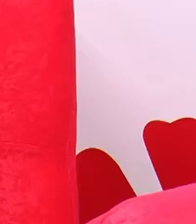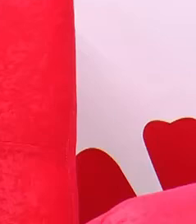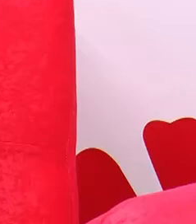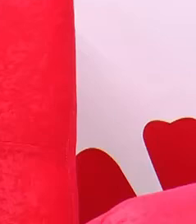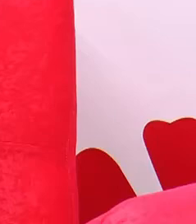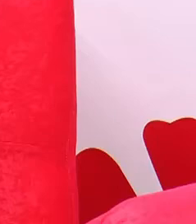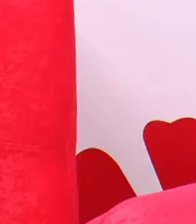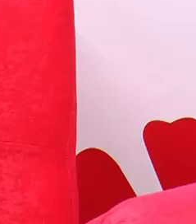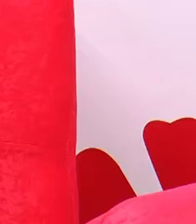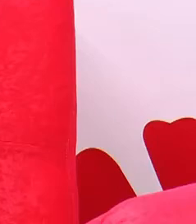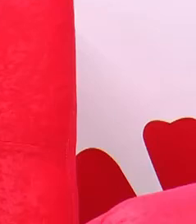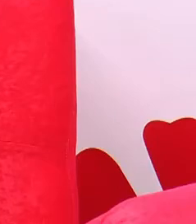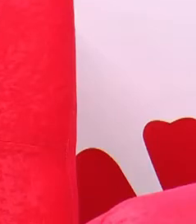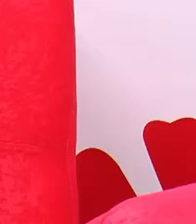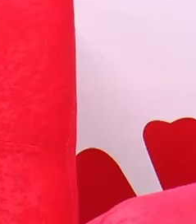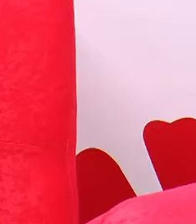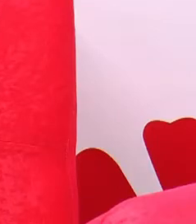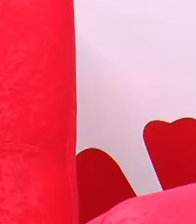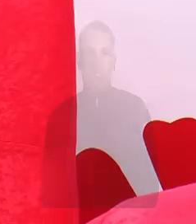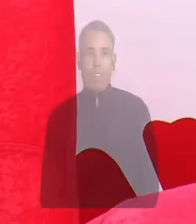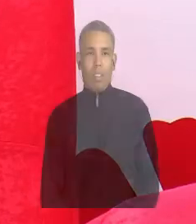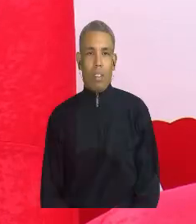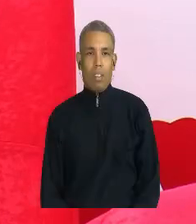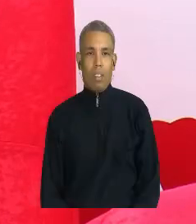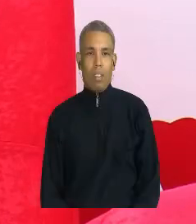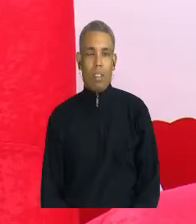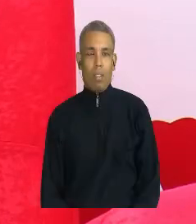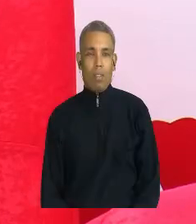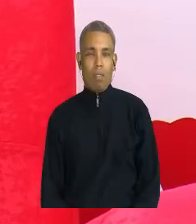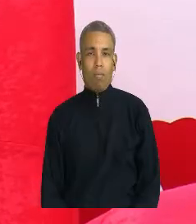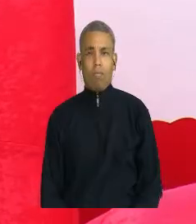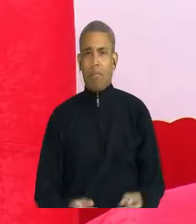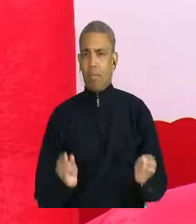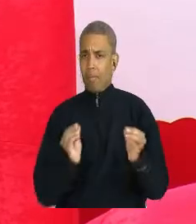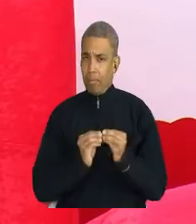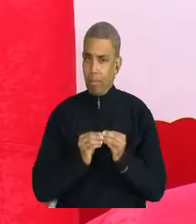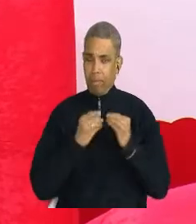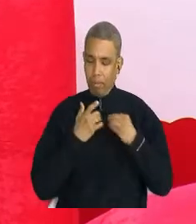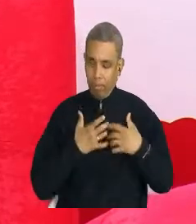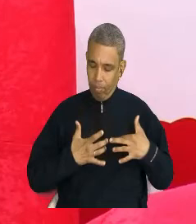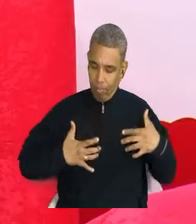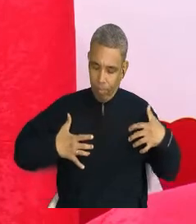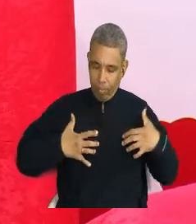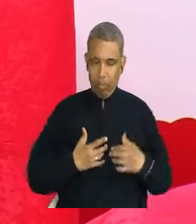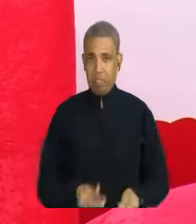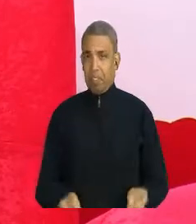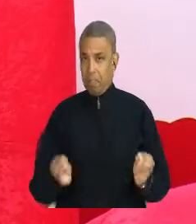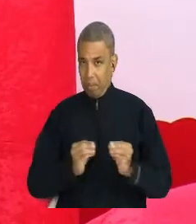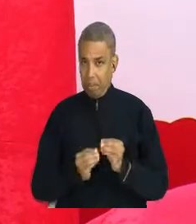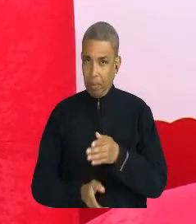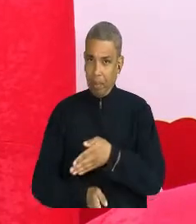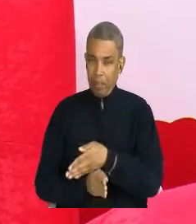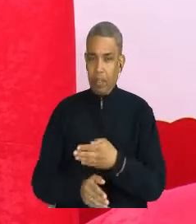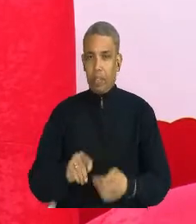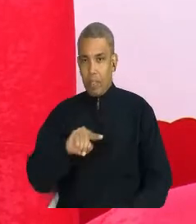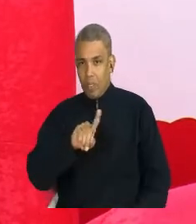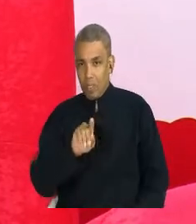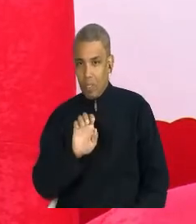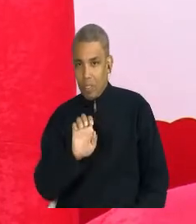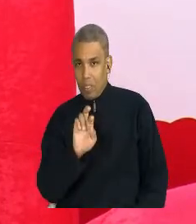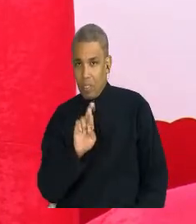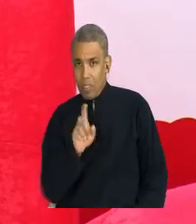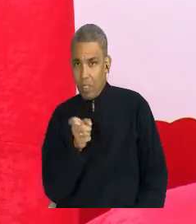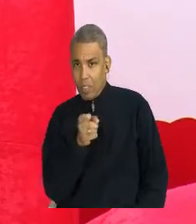Bueno, y nosotros seguimos en esta linda mañana de viernes, llena de mucho arte, mucha música, mucha cultura. Y bueno, Sergio, cuéntame ahora sí de qué